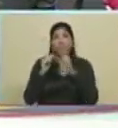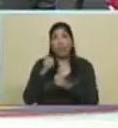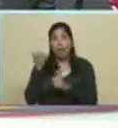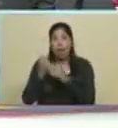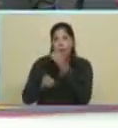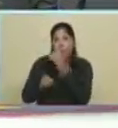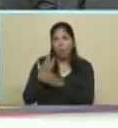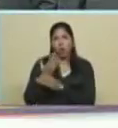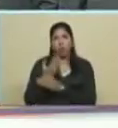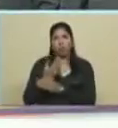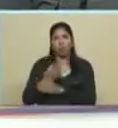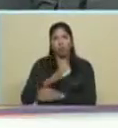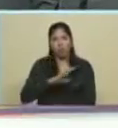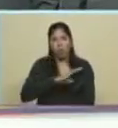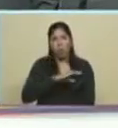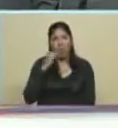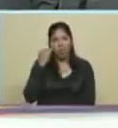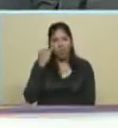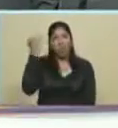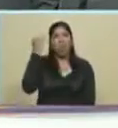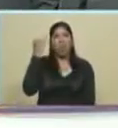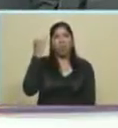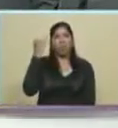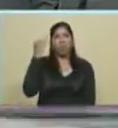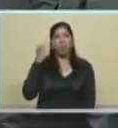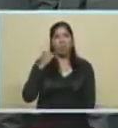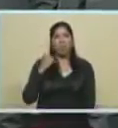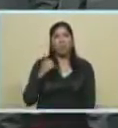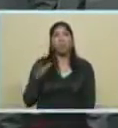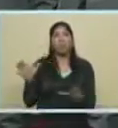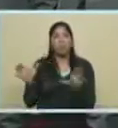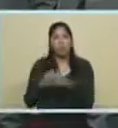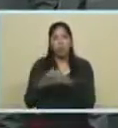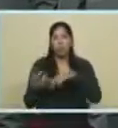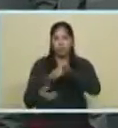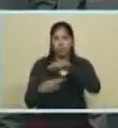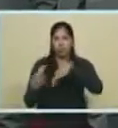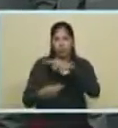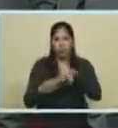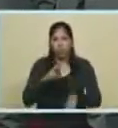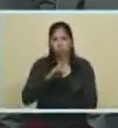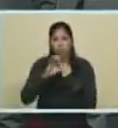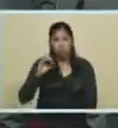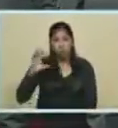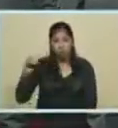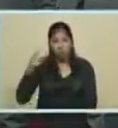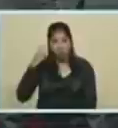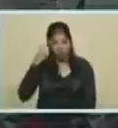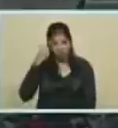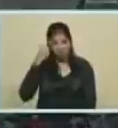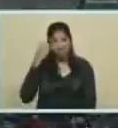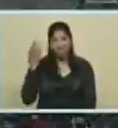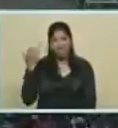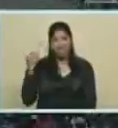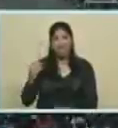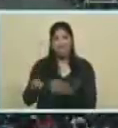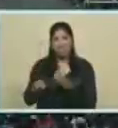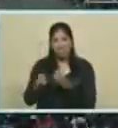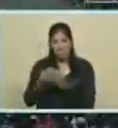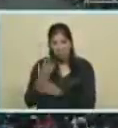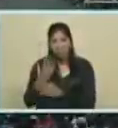fundador y creador del movimiento bolivariano revolucionario 200, que inició esta